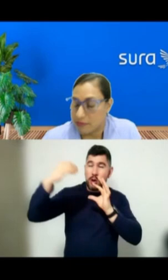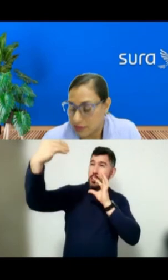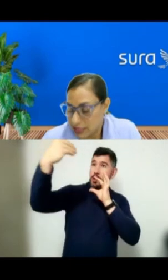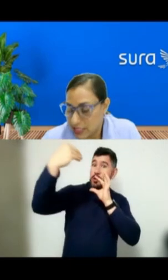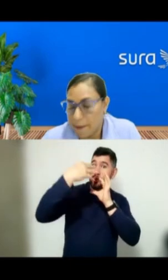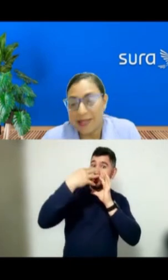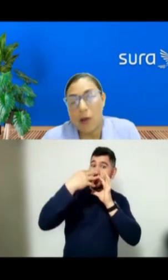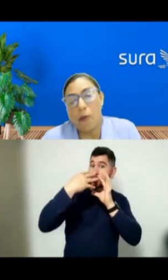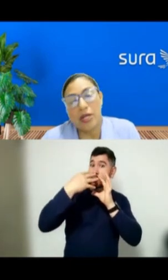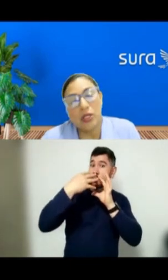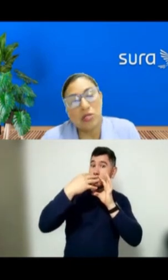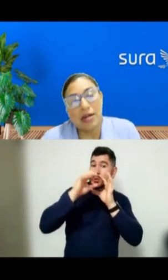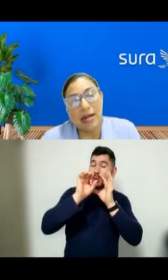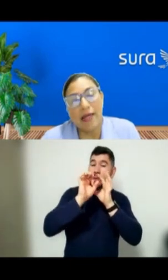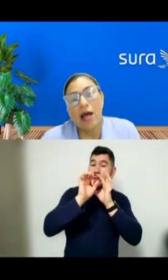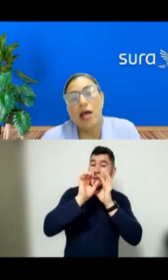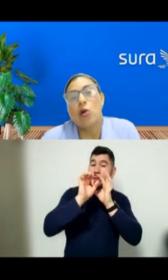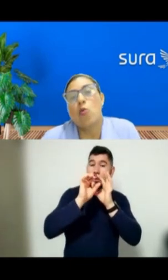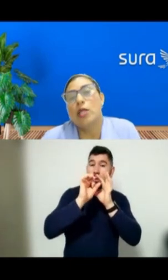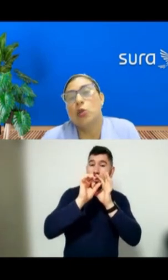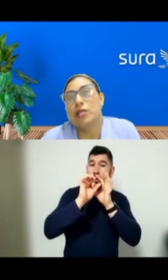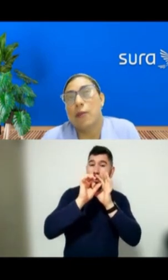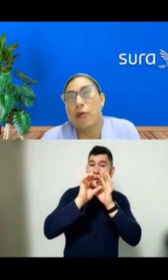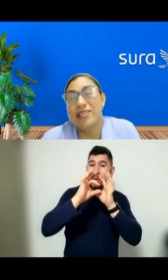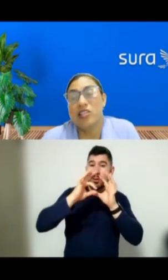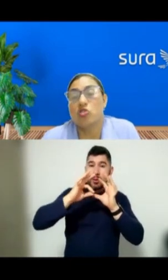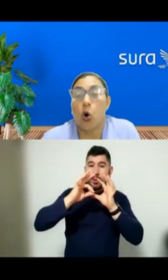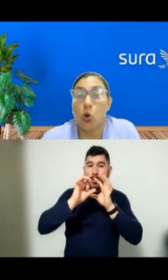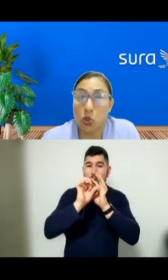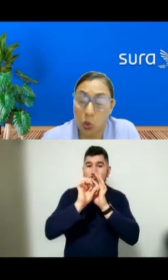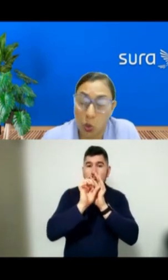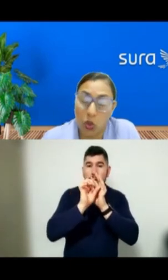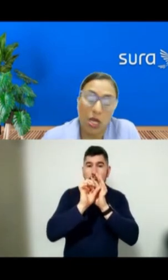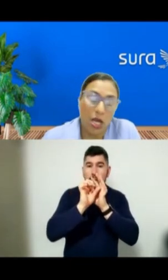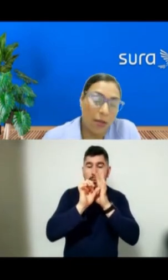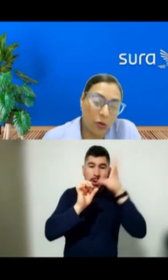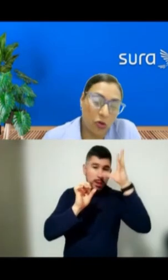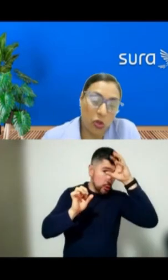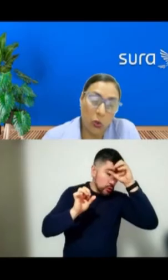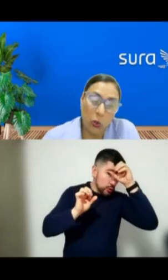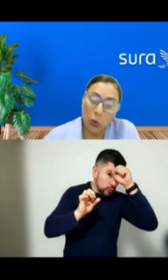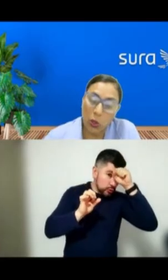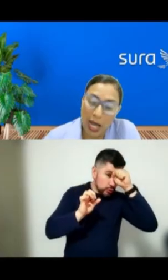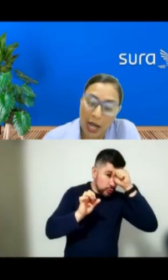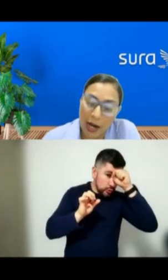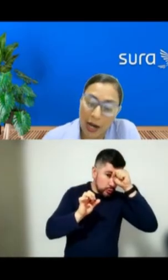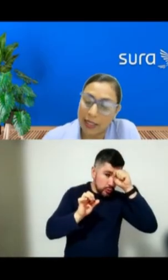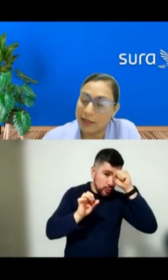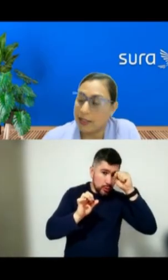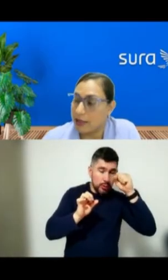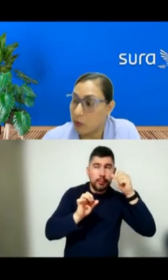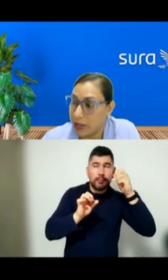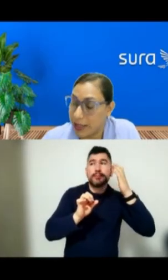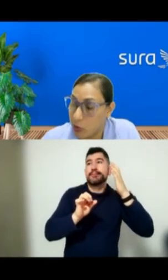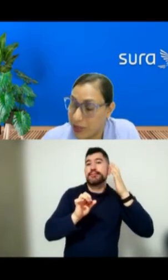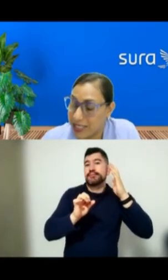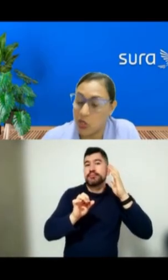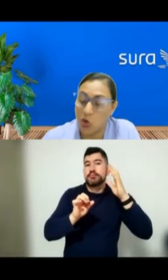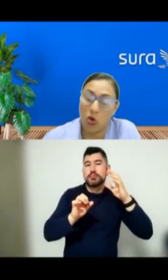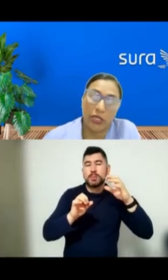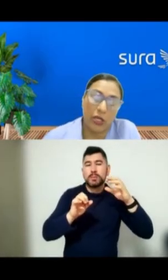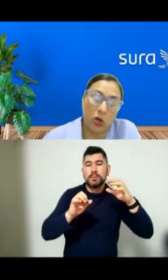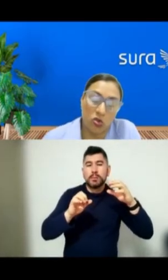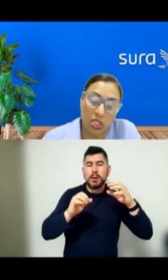pupila siempre está un poquito cerrada. Cuando estamos en sitios oscuros, de pronto estoy en un lugar que tiene